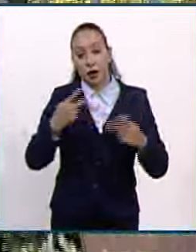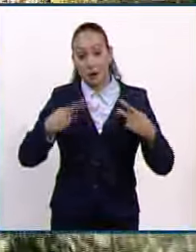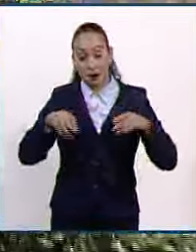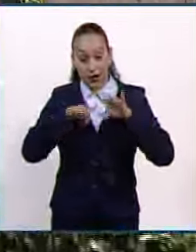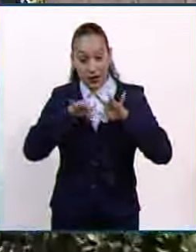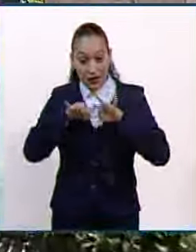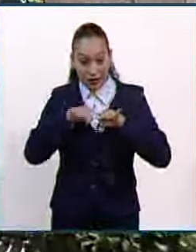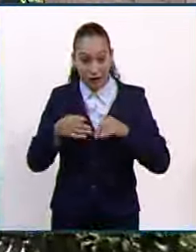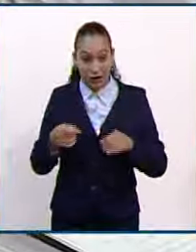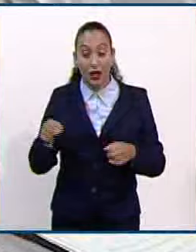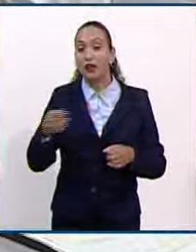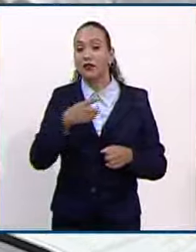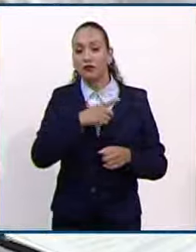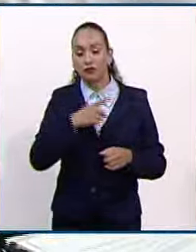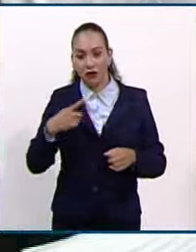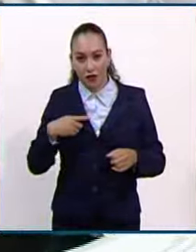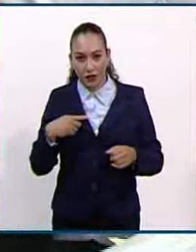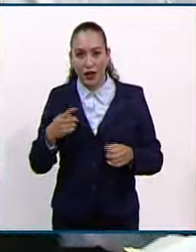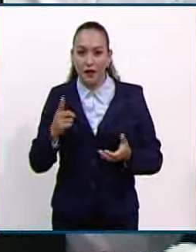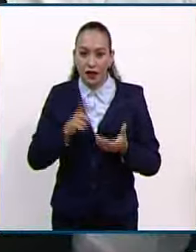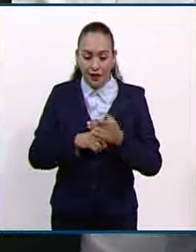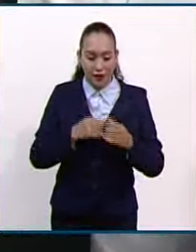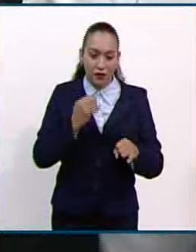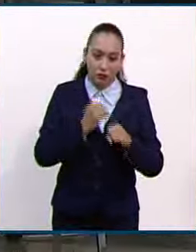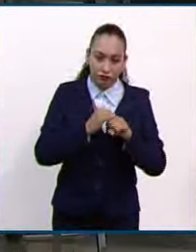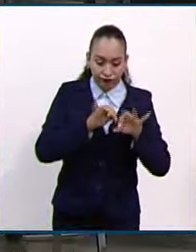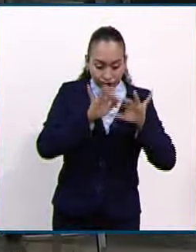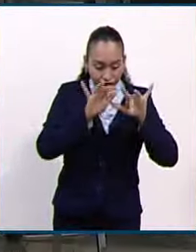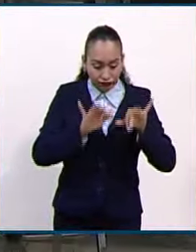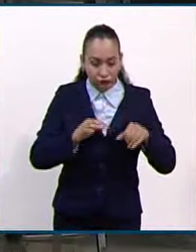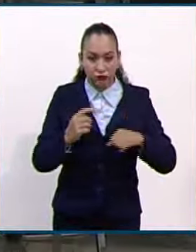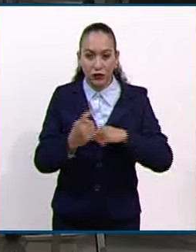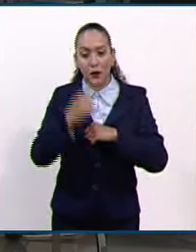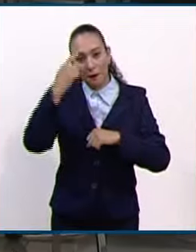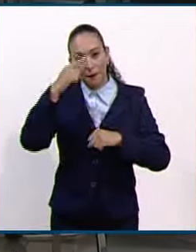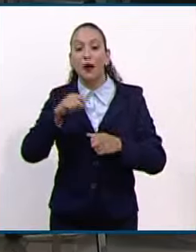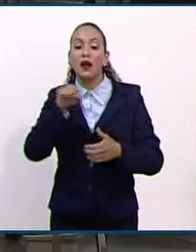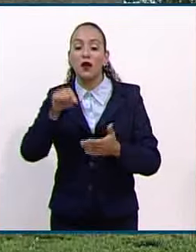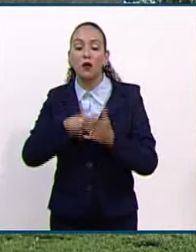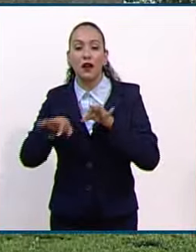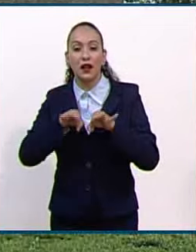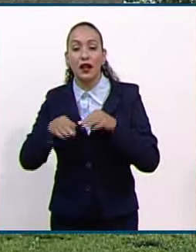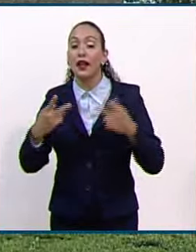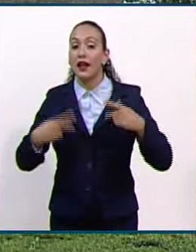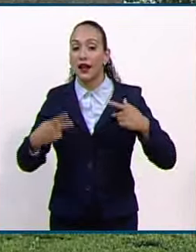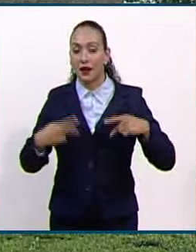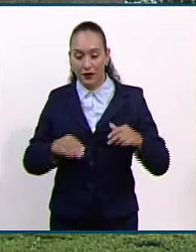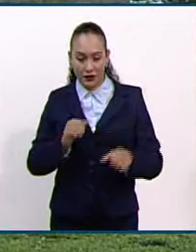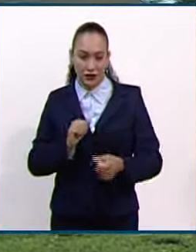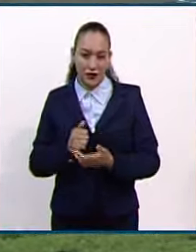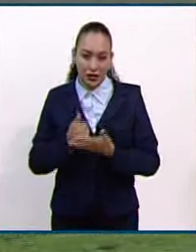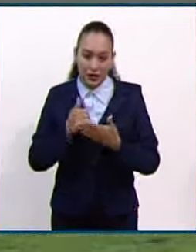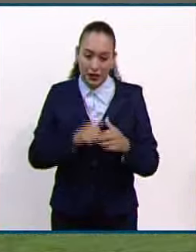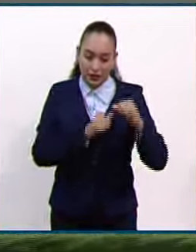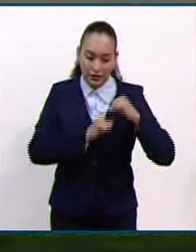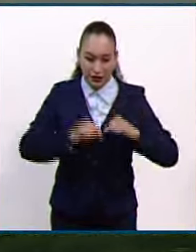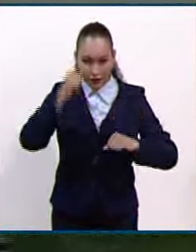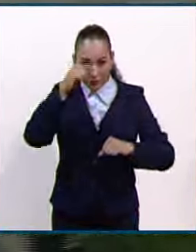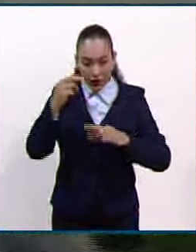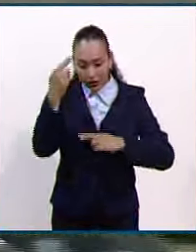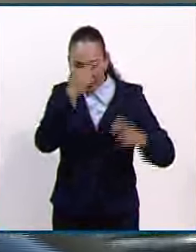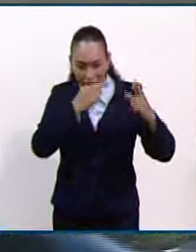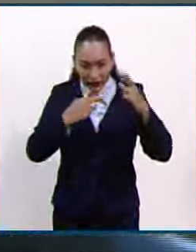deberán ser enrolados en el medio electrónico correspondiente de su centro de trabajo por la persona auxiliar de asistencia y puntualidad,